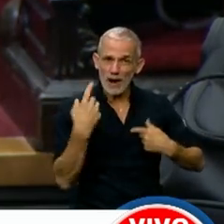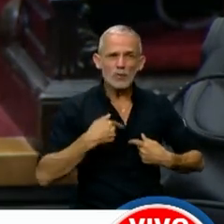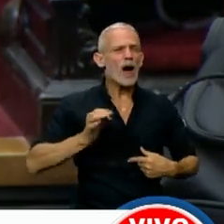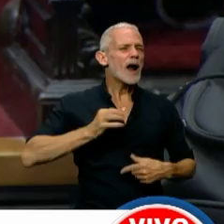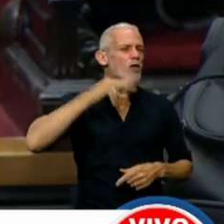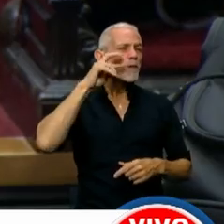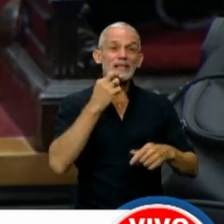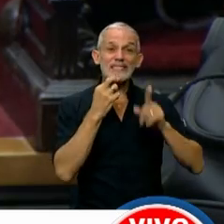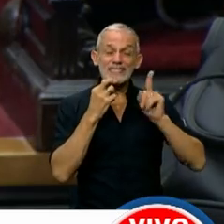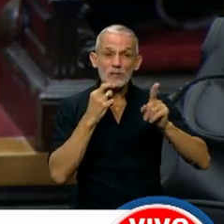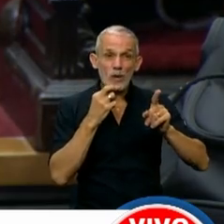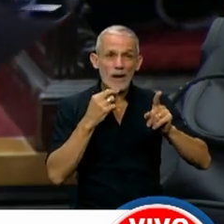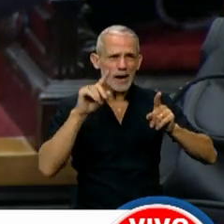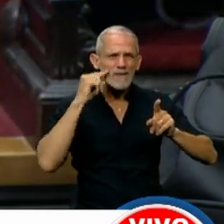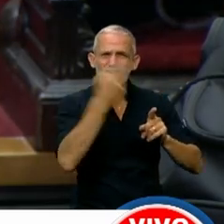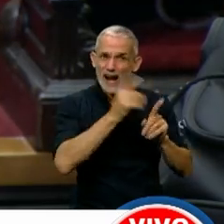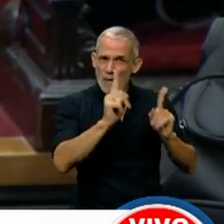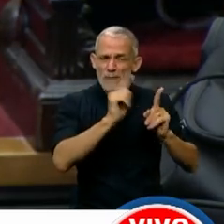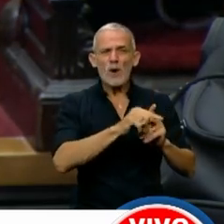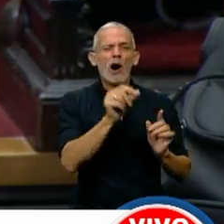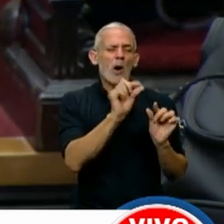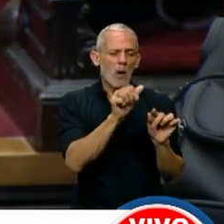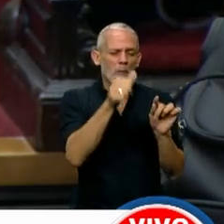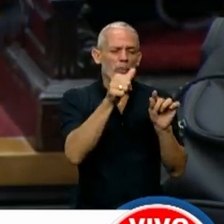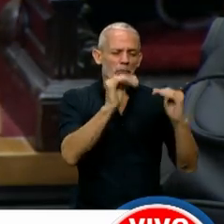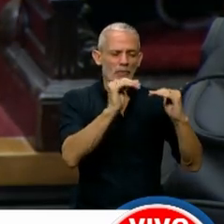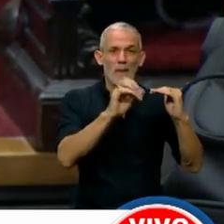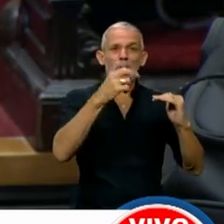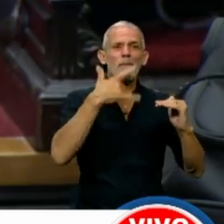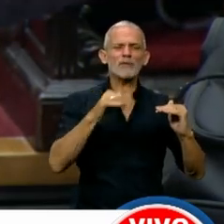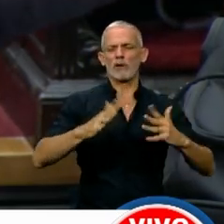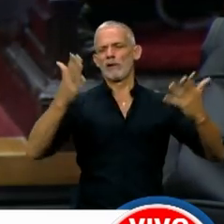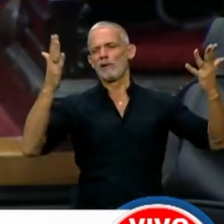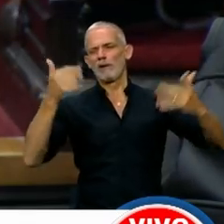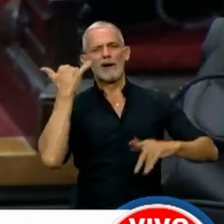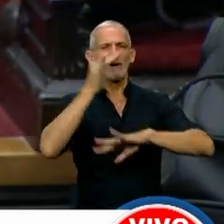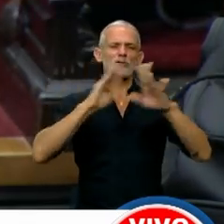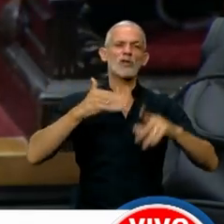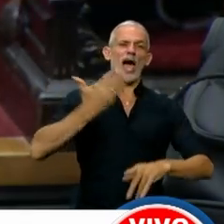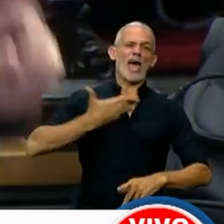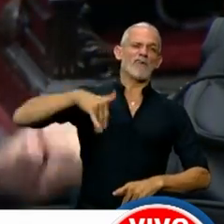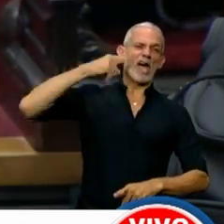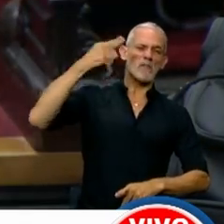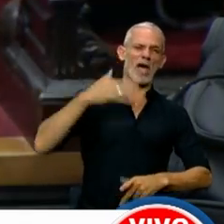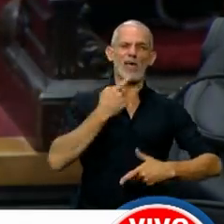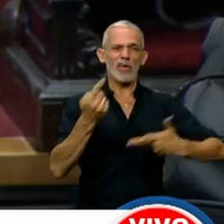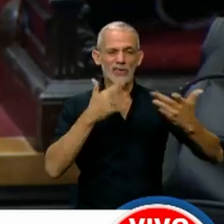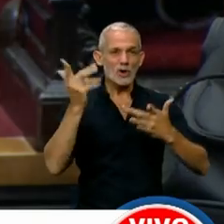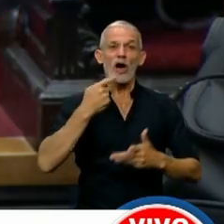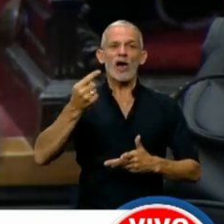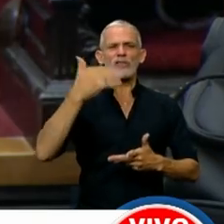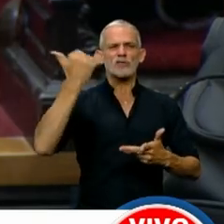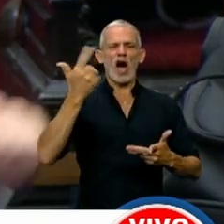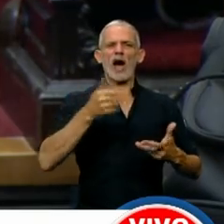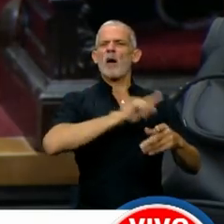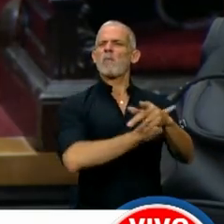año 2019 cuando gana apenas agarraron las paso salió a decir que había más que el fondo monetario internacional- decía que había